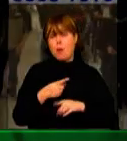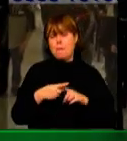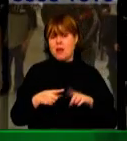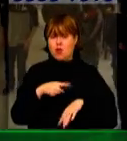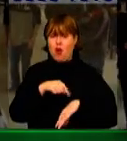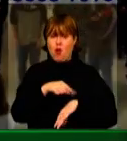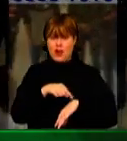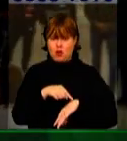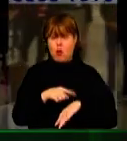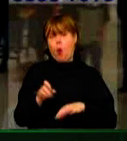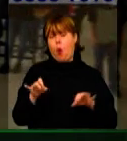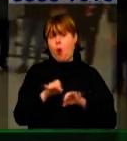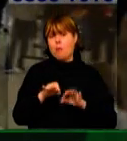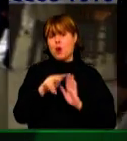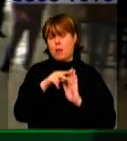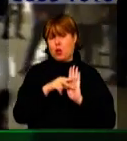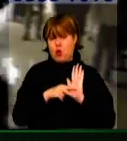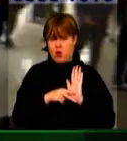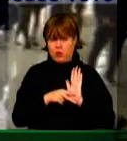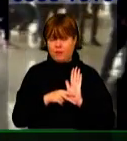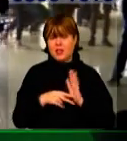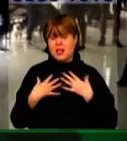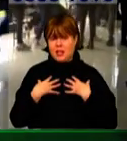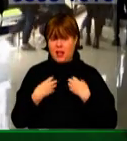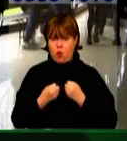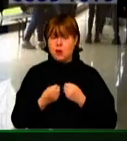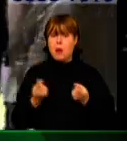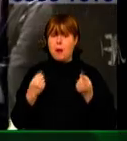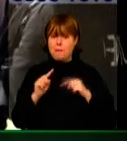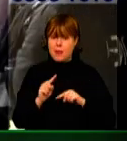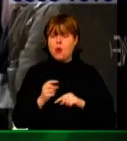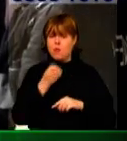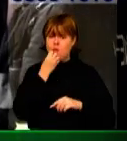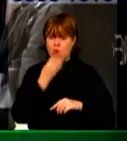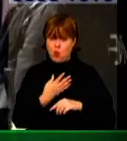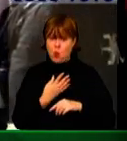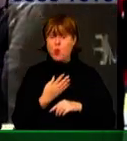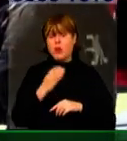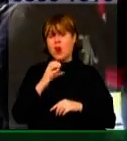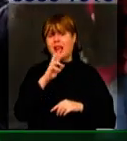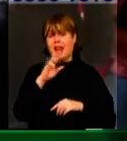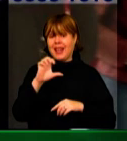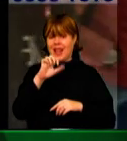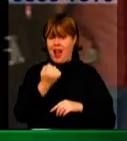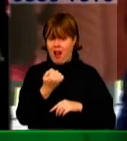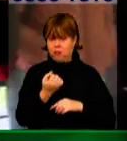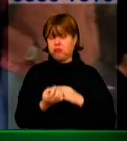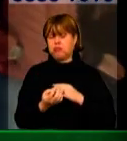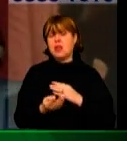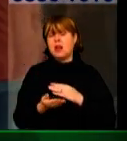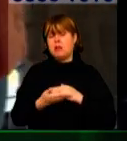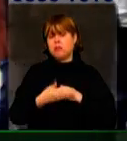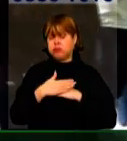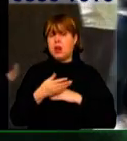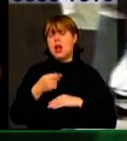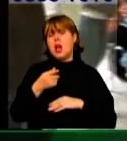o la mitad de los días por el protocolo sanitario, pero destacó la conexión de los estudiantes a la plataforma CREA, que en departamentos como Colonia y